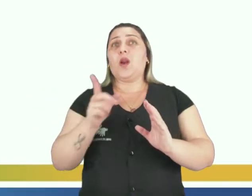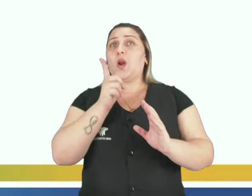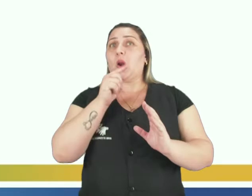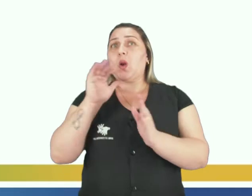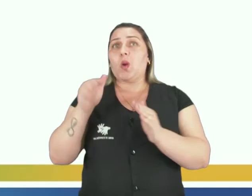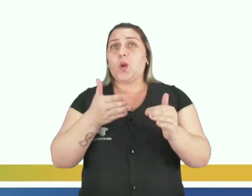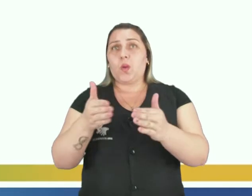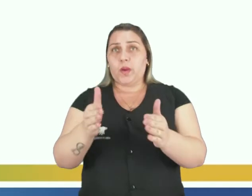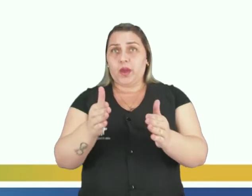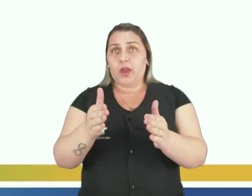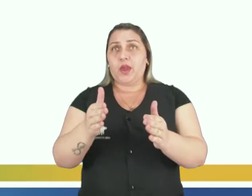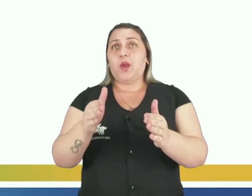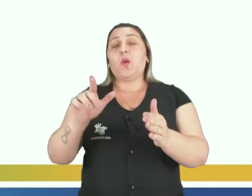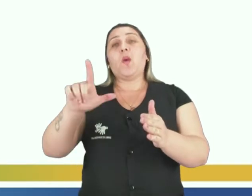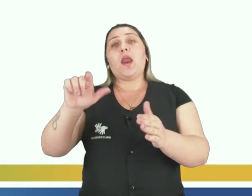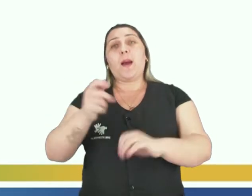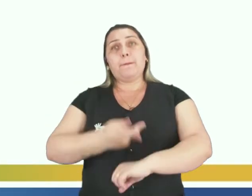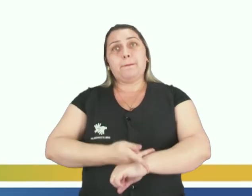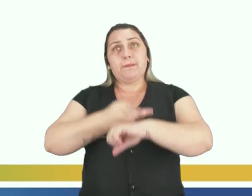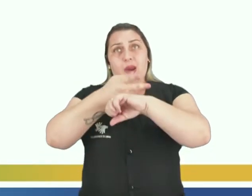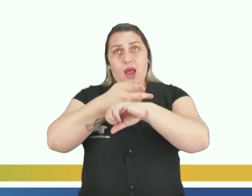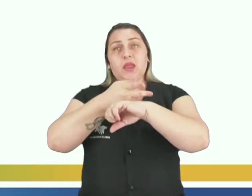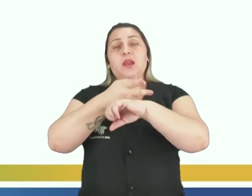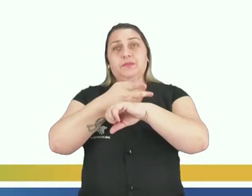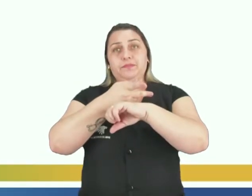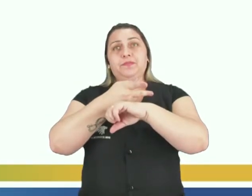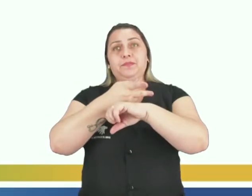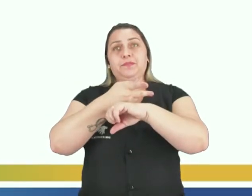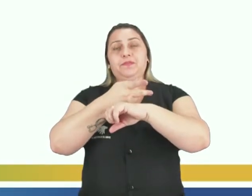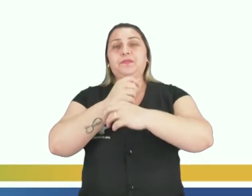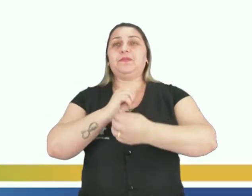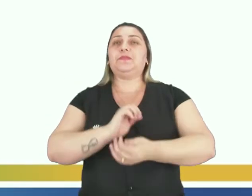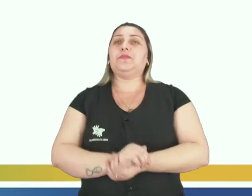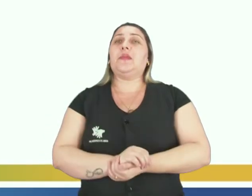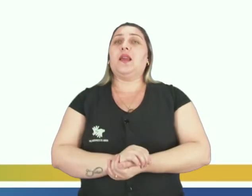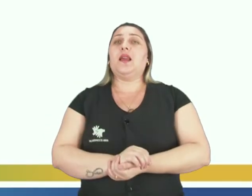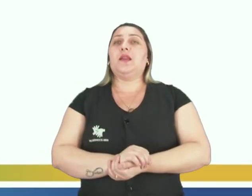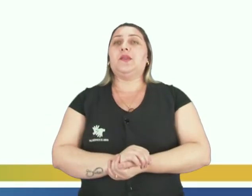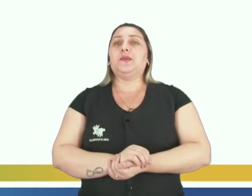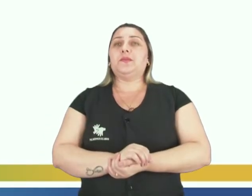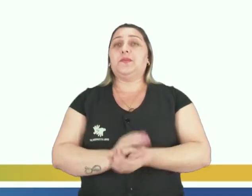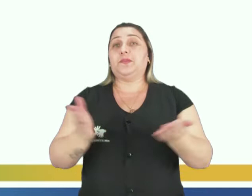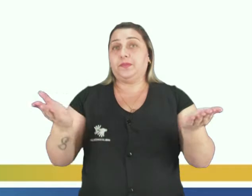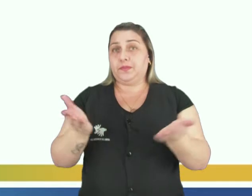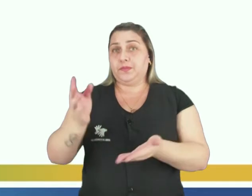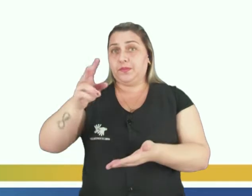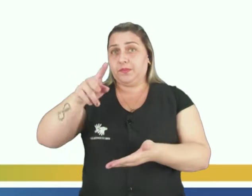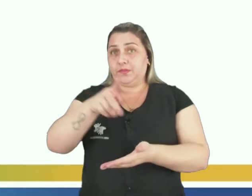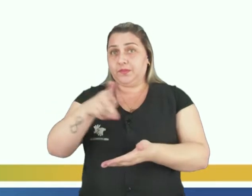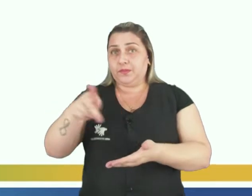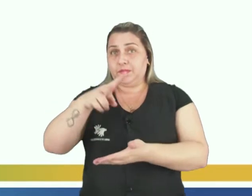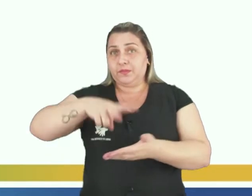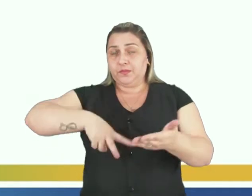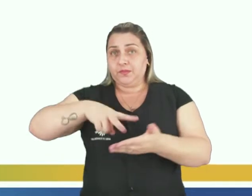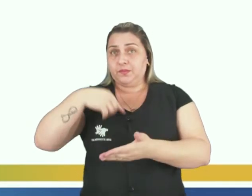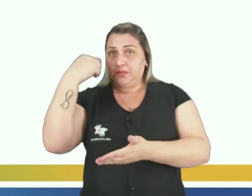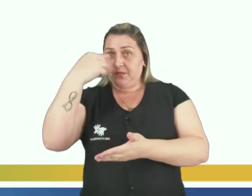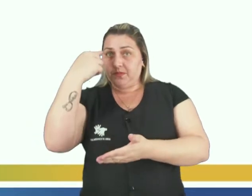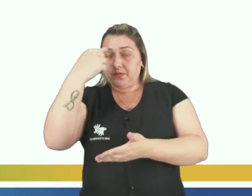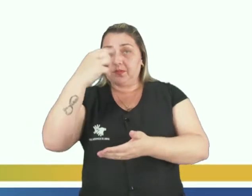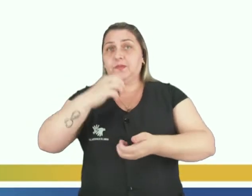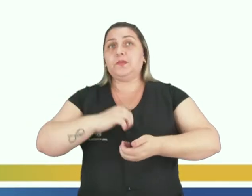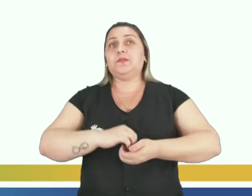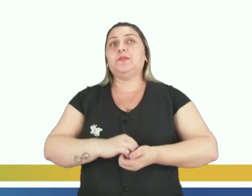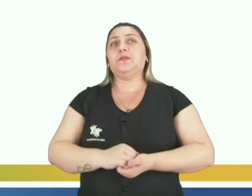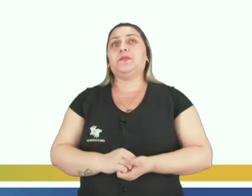Plata. El rasgo más distintivo es el voceo, el uso del pronombre vos en lugar de tú, y especialmente